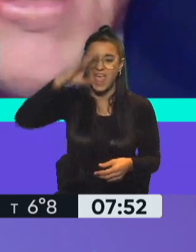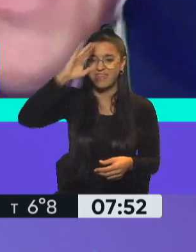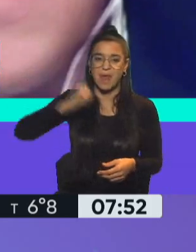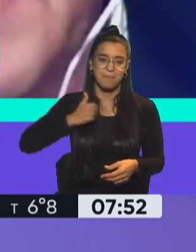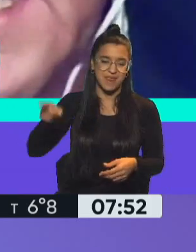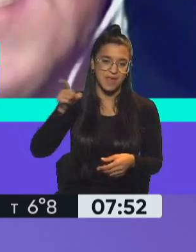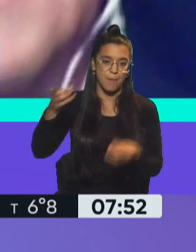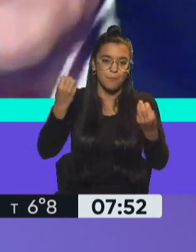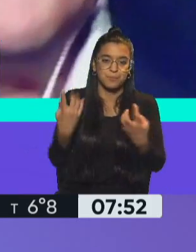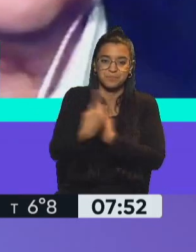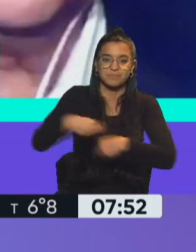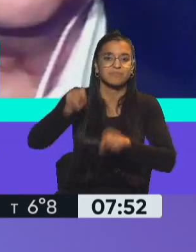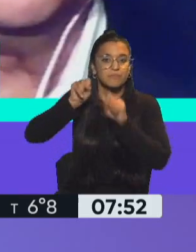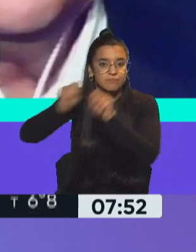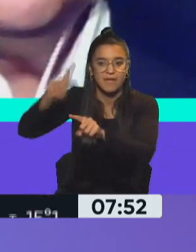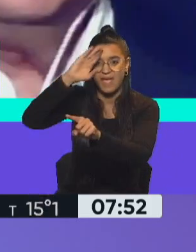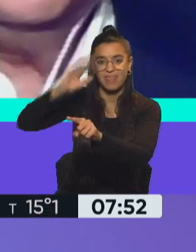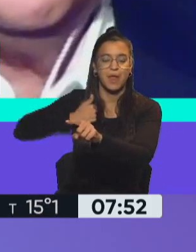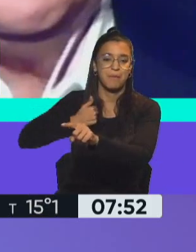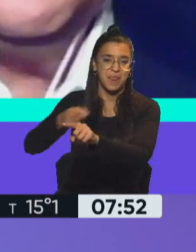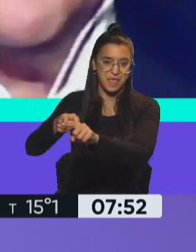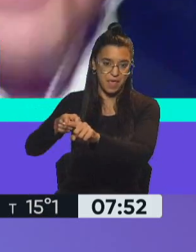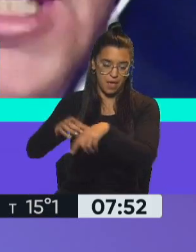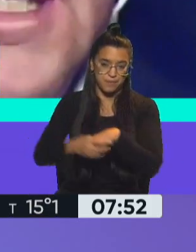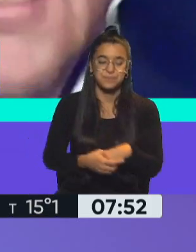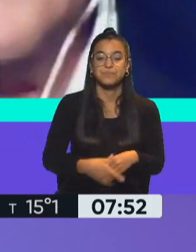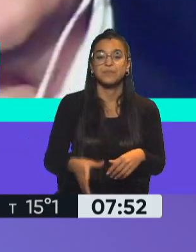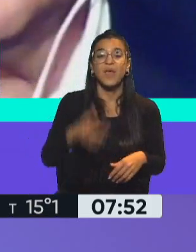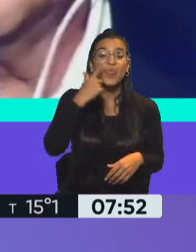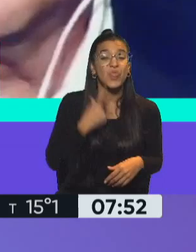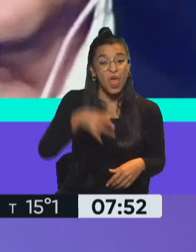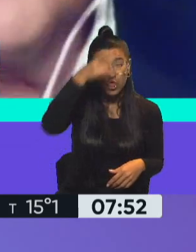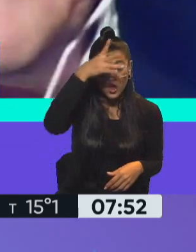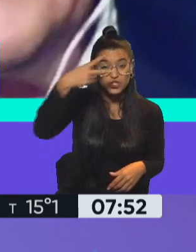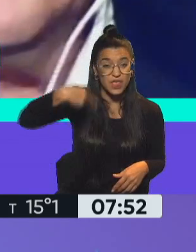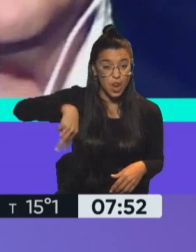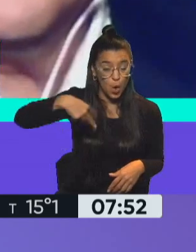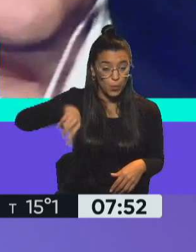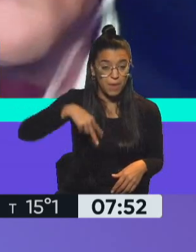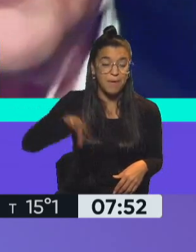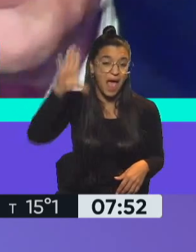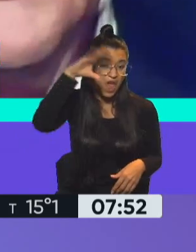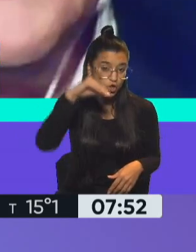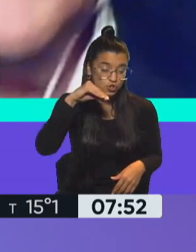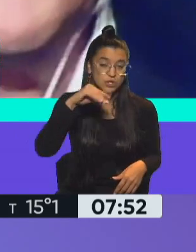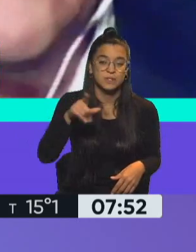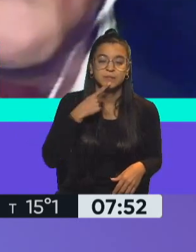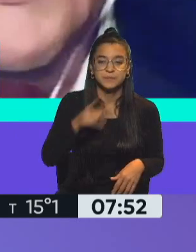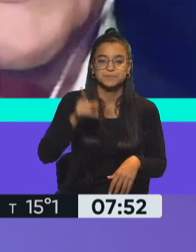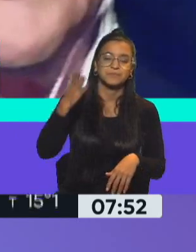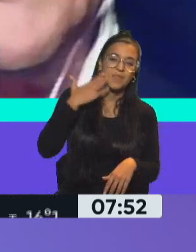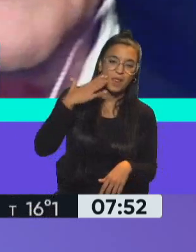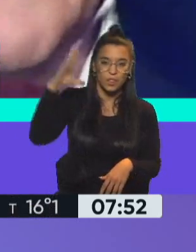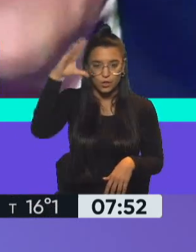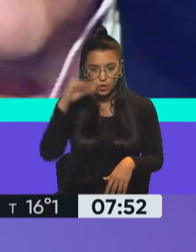porque es material que usa Gendarmería. El día 12 de noviembre, a la noche, en horas de la